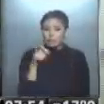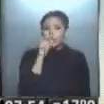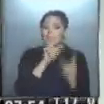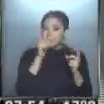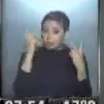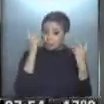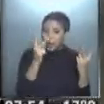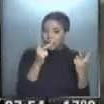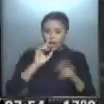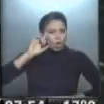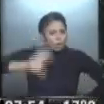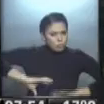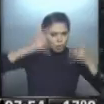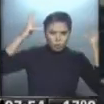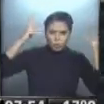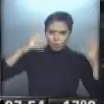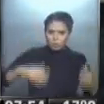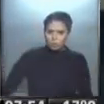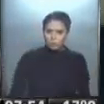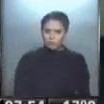los pasajeros